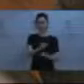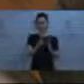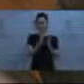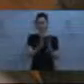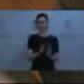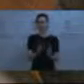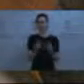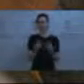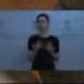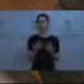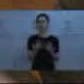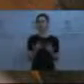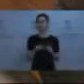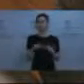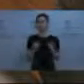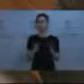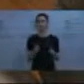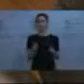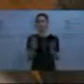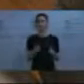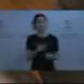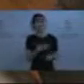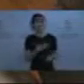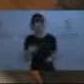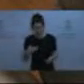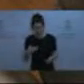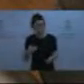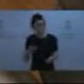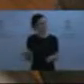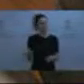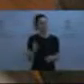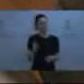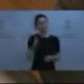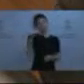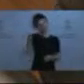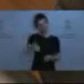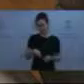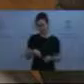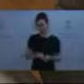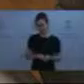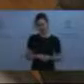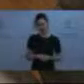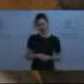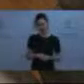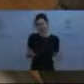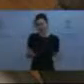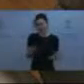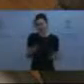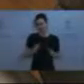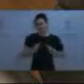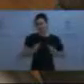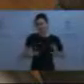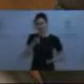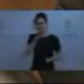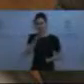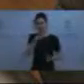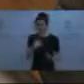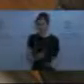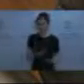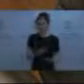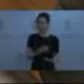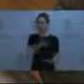ágiles y rápidos. ¿Todos los que quisiéramos? No. Yo eso ya se lo digo yo. Todos los que quisiéramos, no. A día de hoy